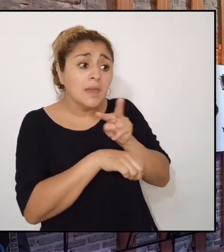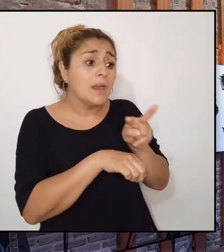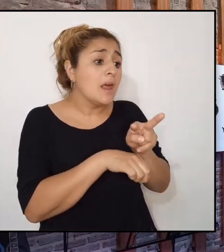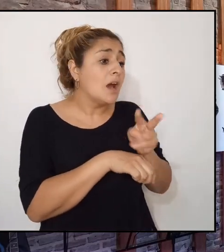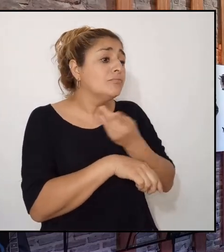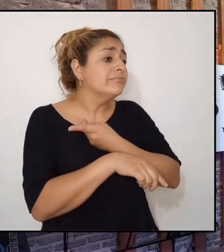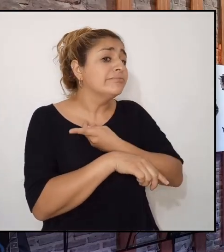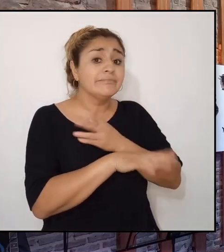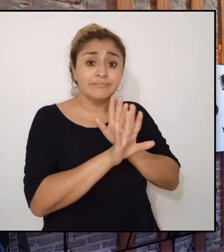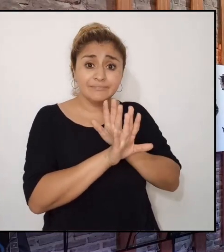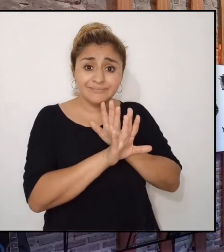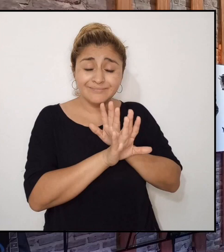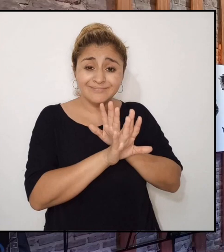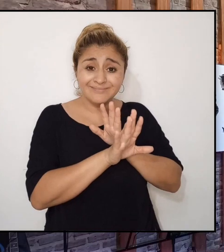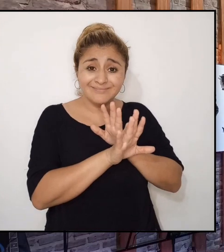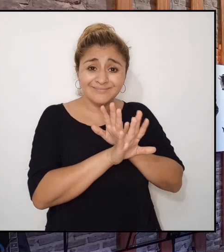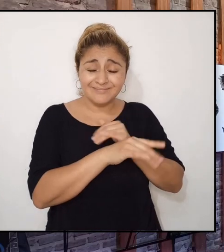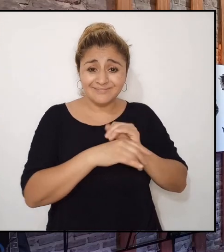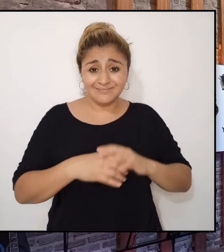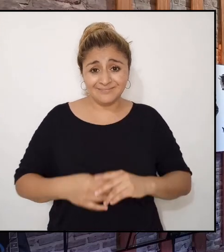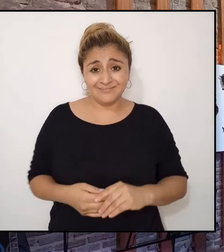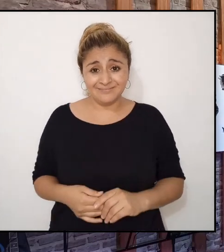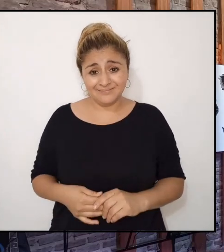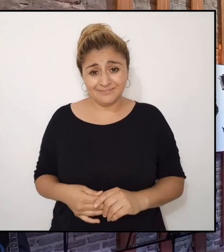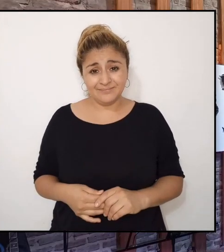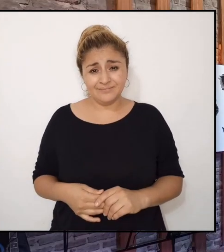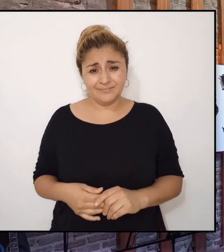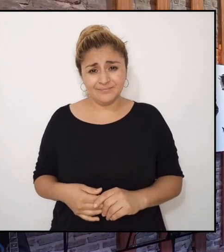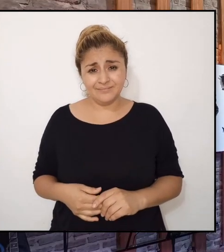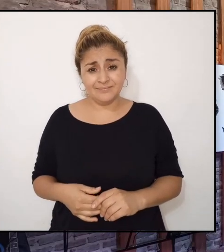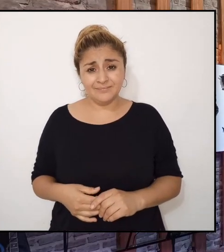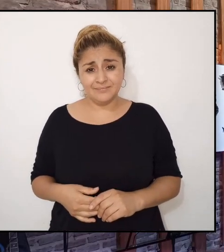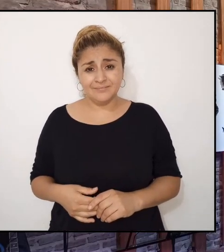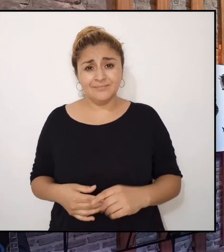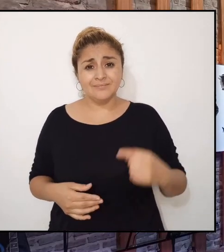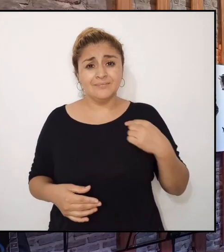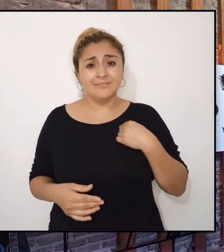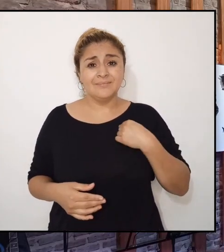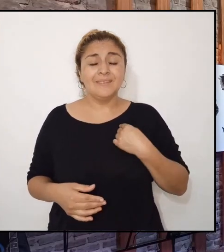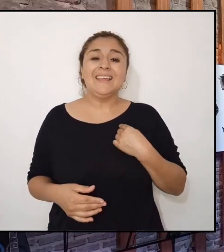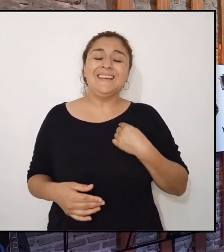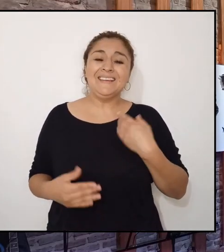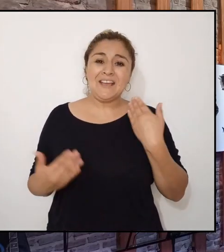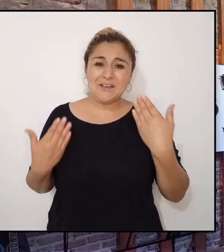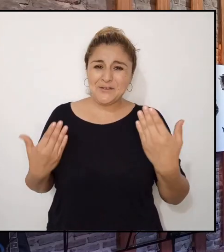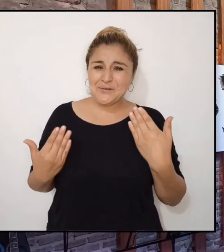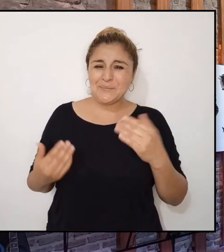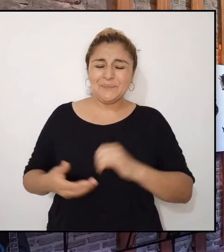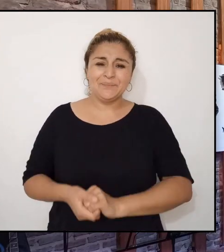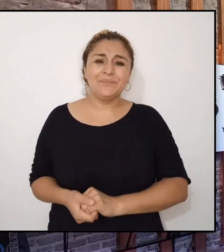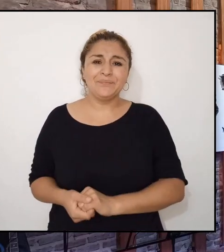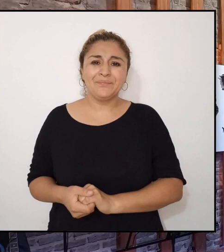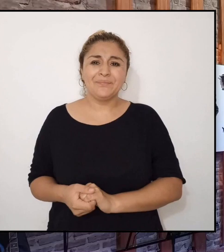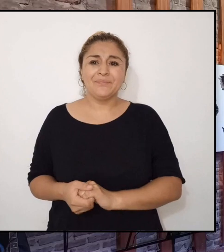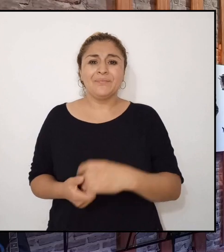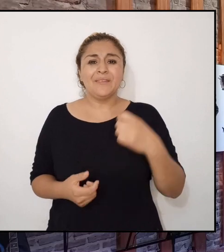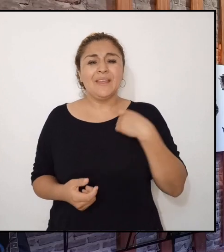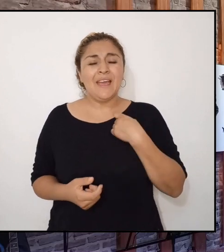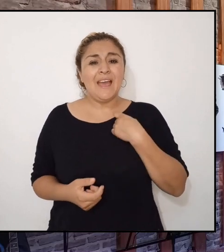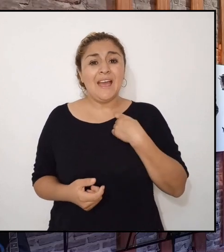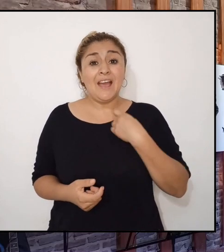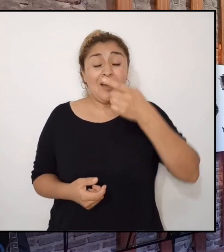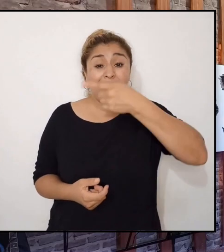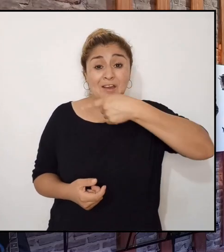nueva. Ay, me encantó, a mí me quedaría de bien unos zapatos.